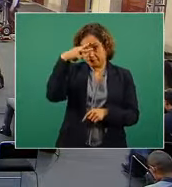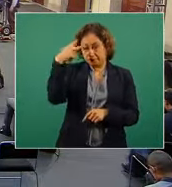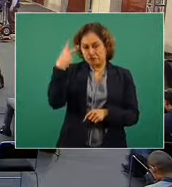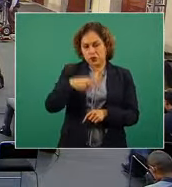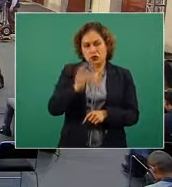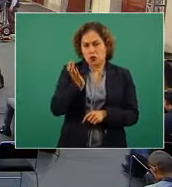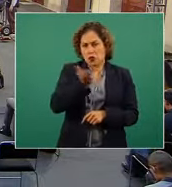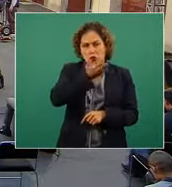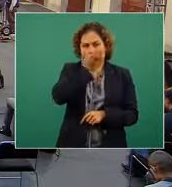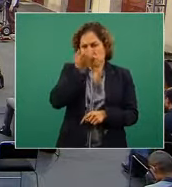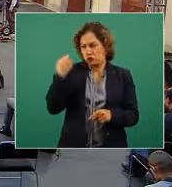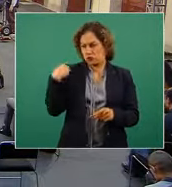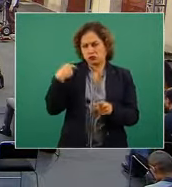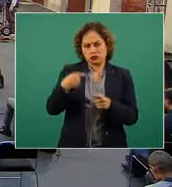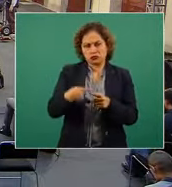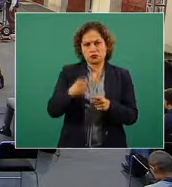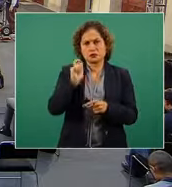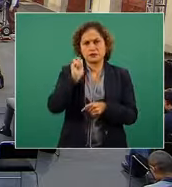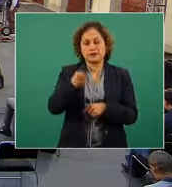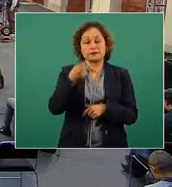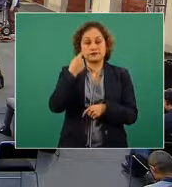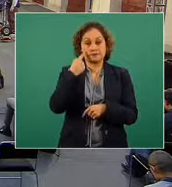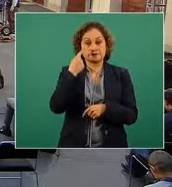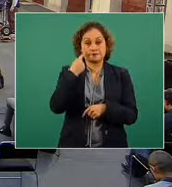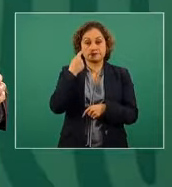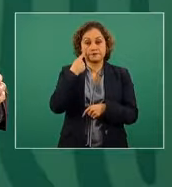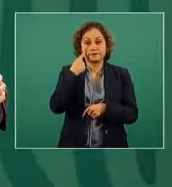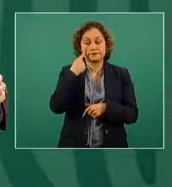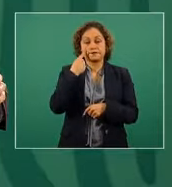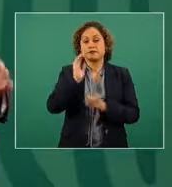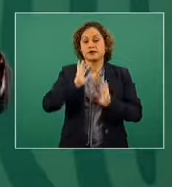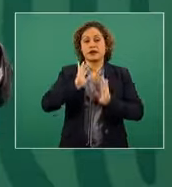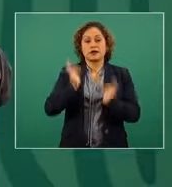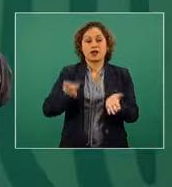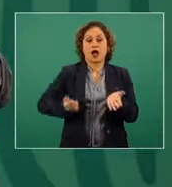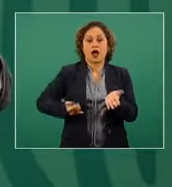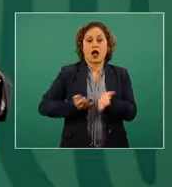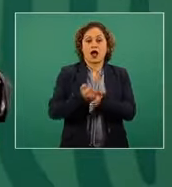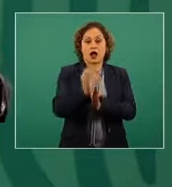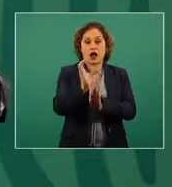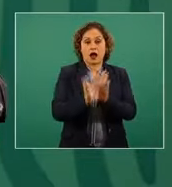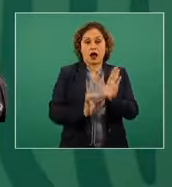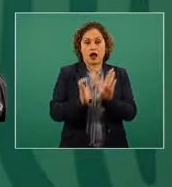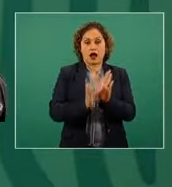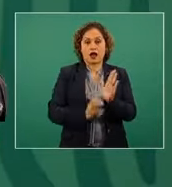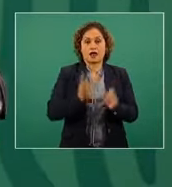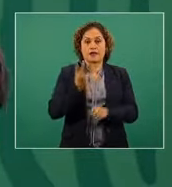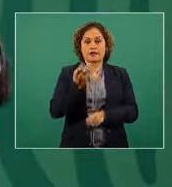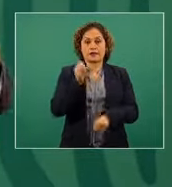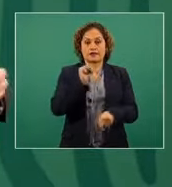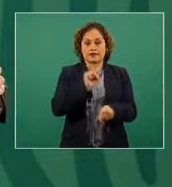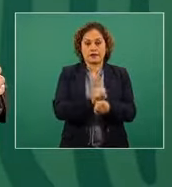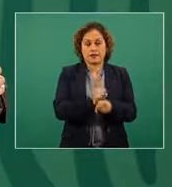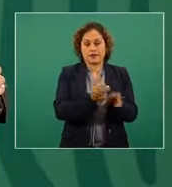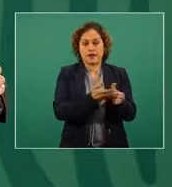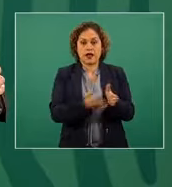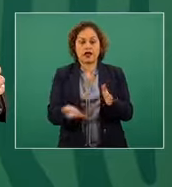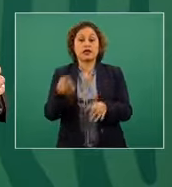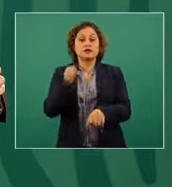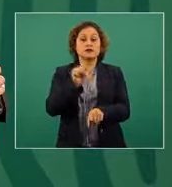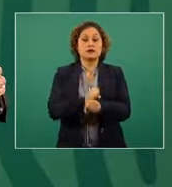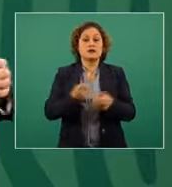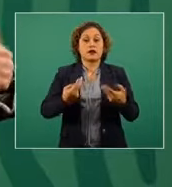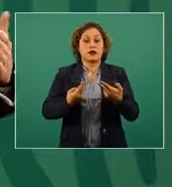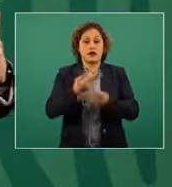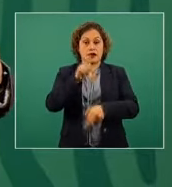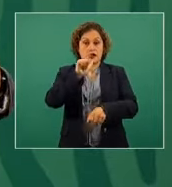hacen 3 semanas que se han designado anteriormente Semanas Nacionales de Vacunación, cuando se